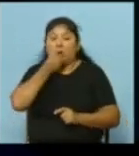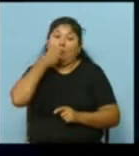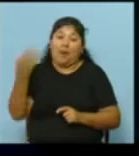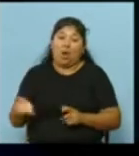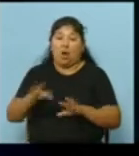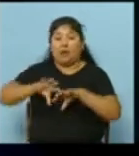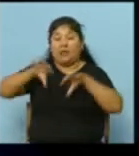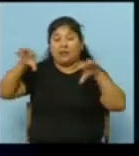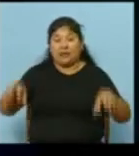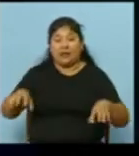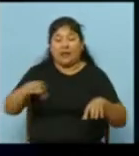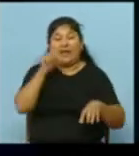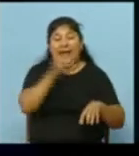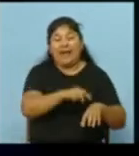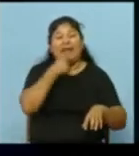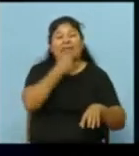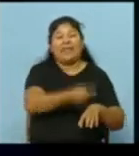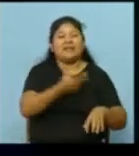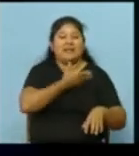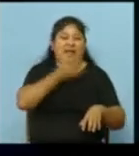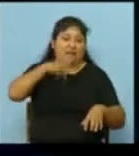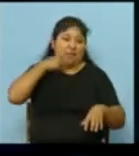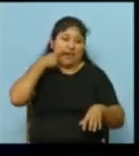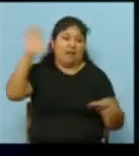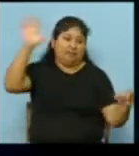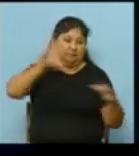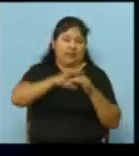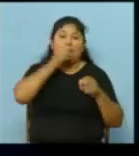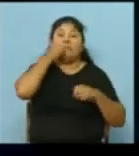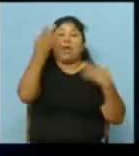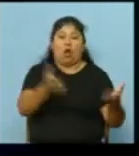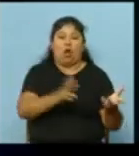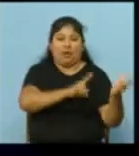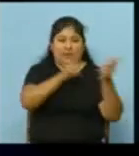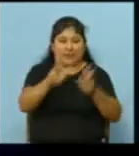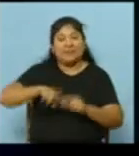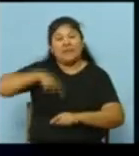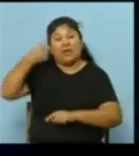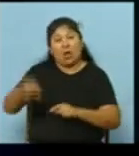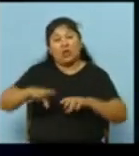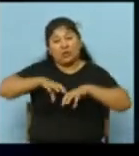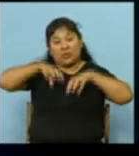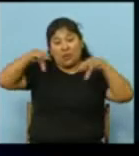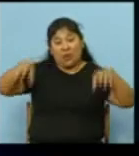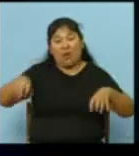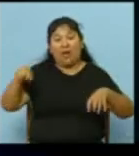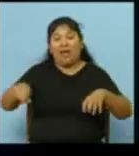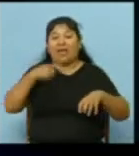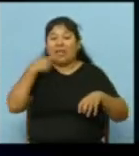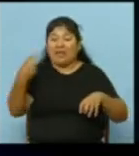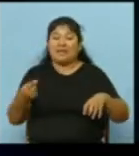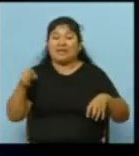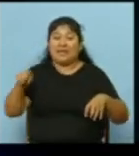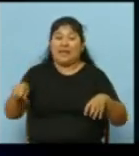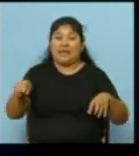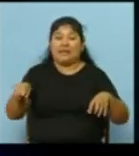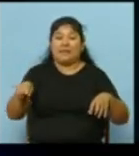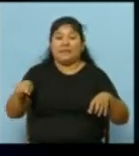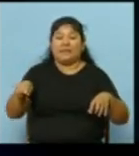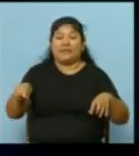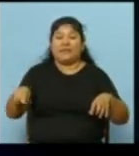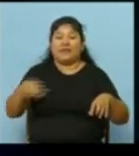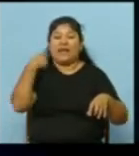país es el fondo monetario internacional y por otro lado bueno aquellos que nos dicen que hay que votar este